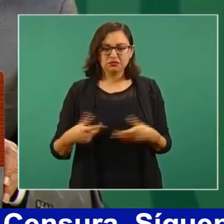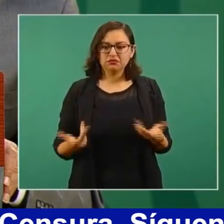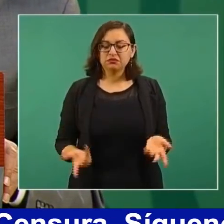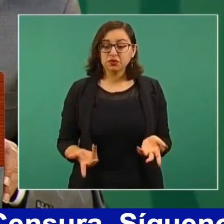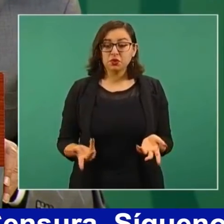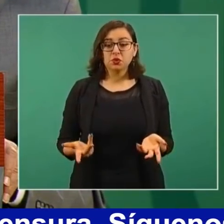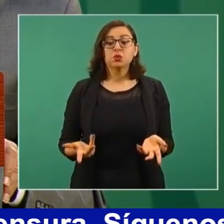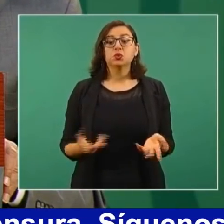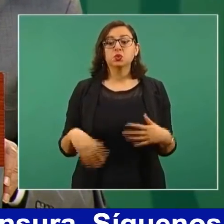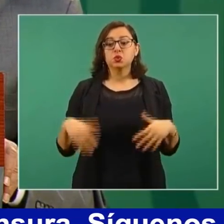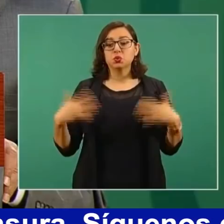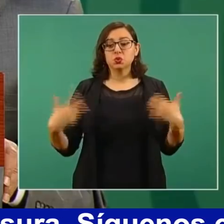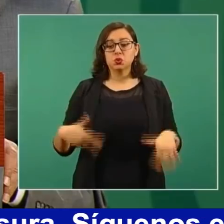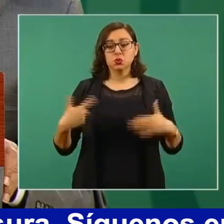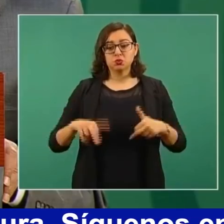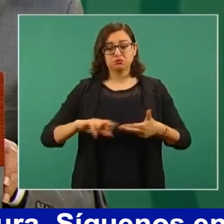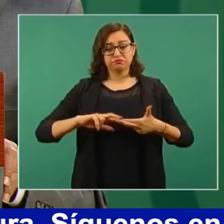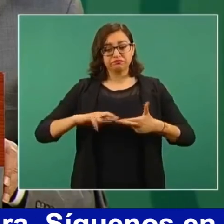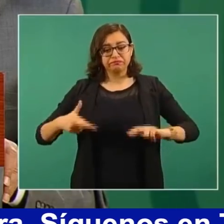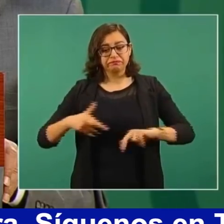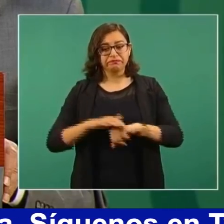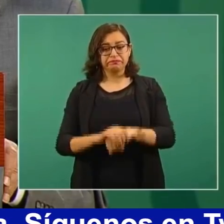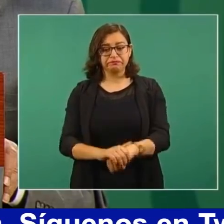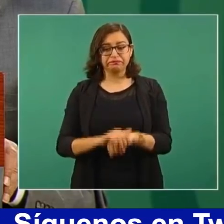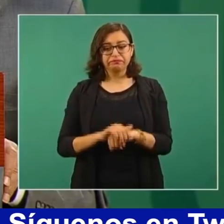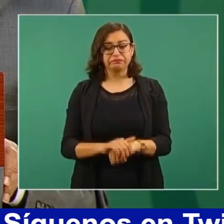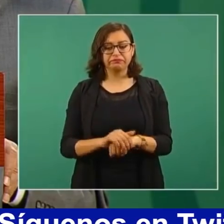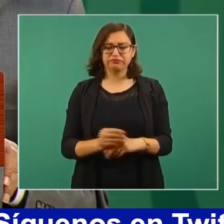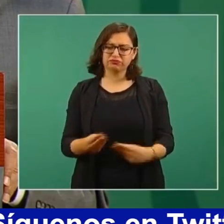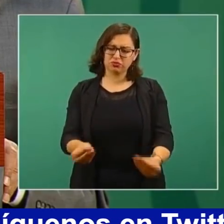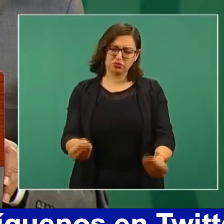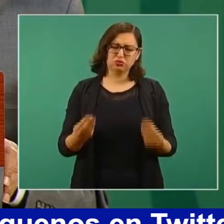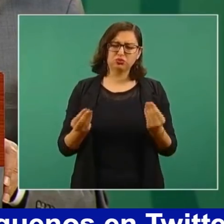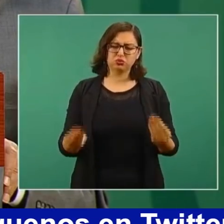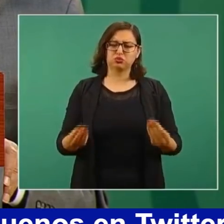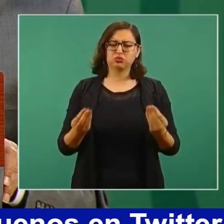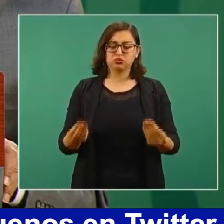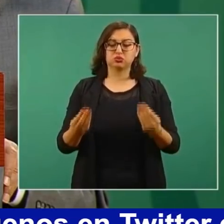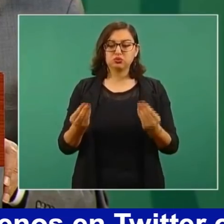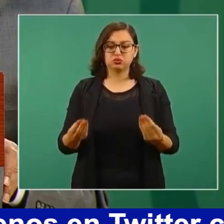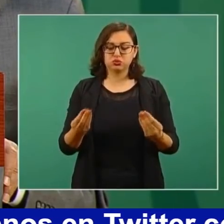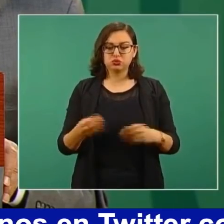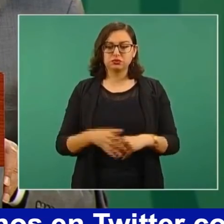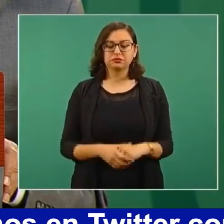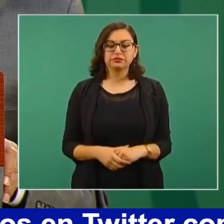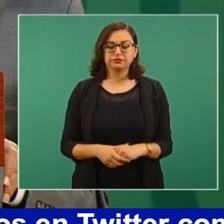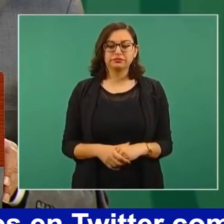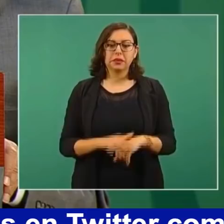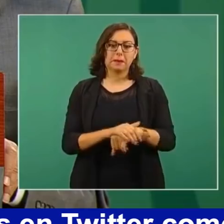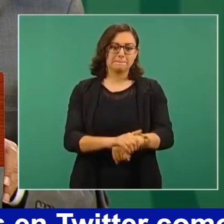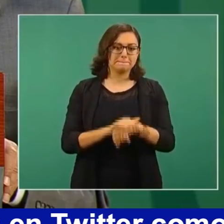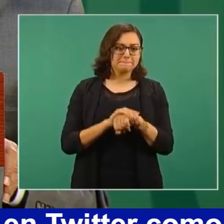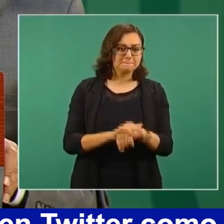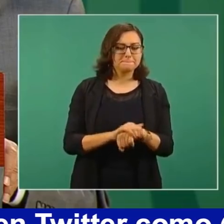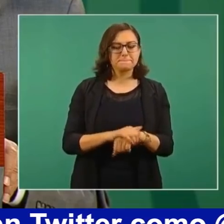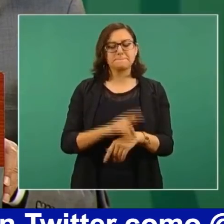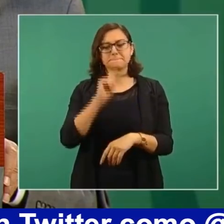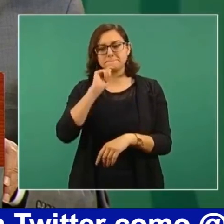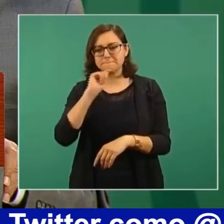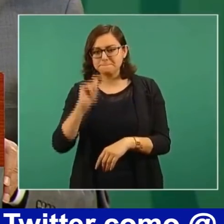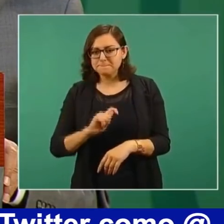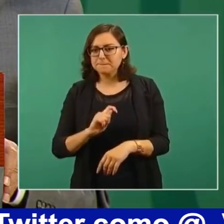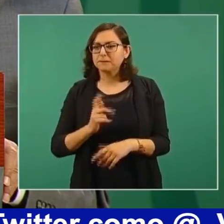muchas las relaciones de amistad, de afecto que se tienen con el pueblo español.